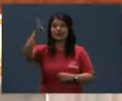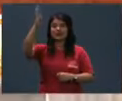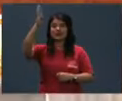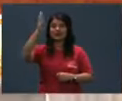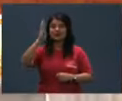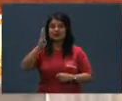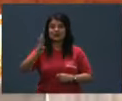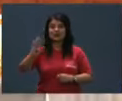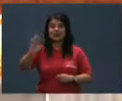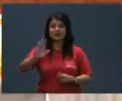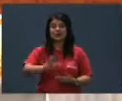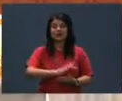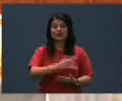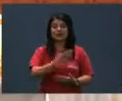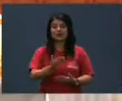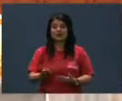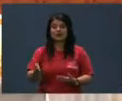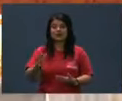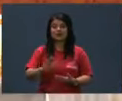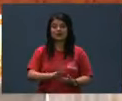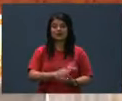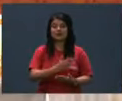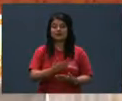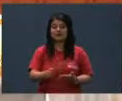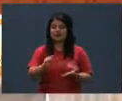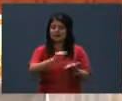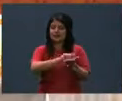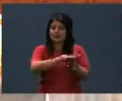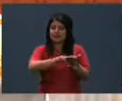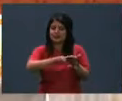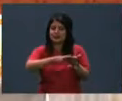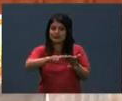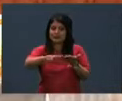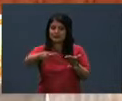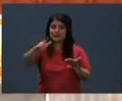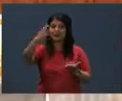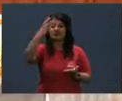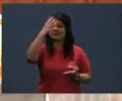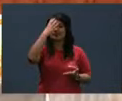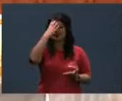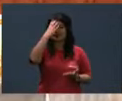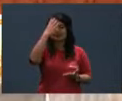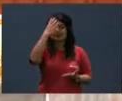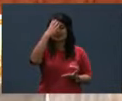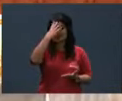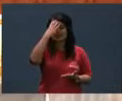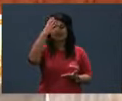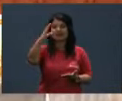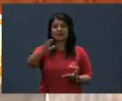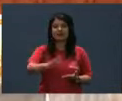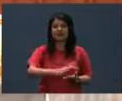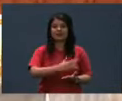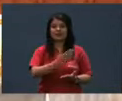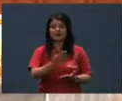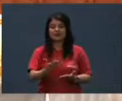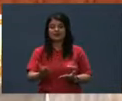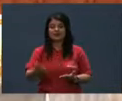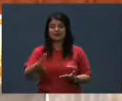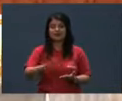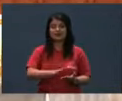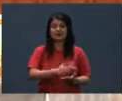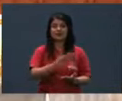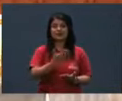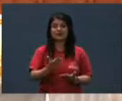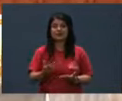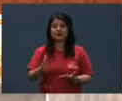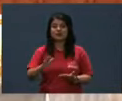Cordero de Dios, que borraste esa mancha de pecado.